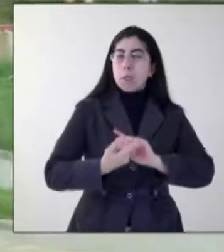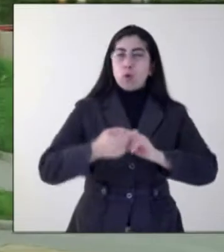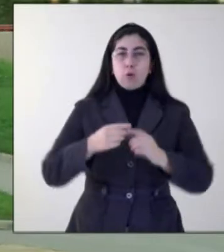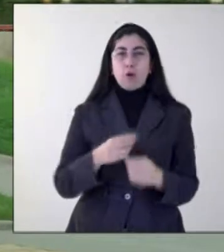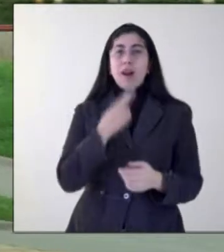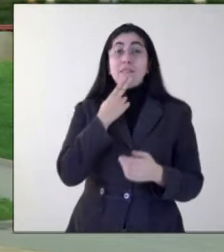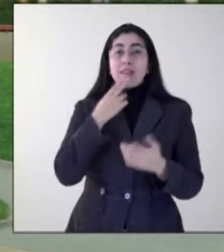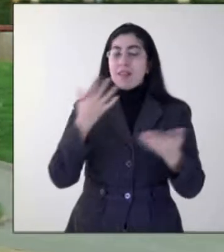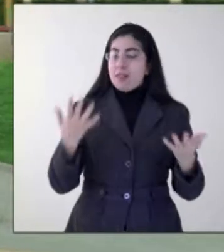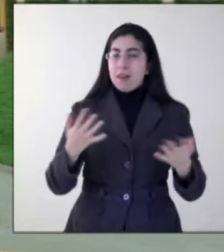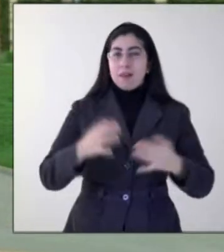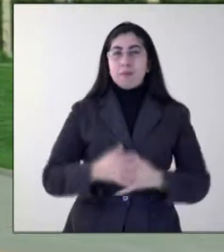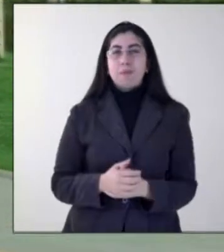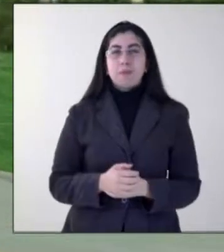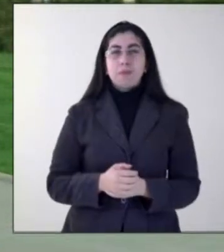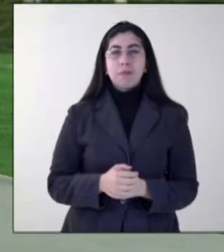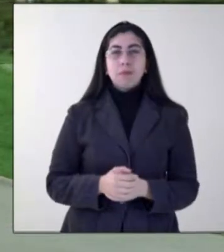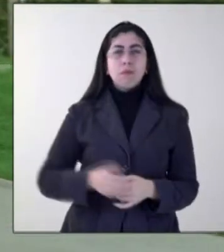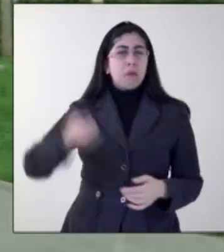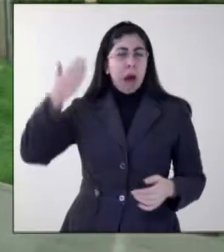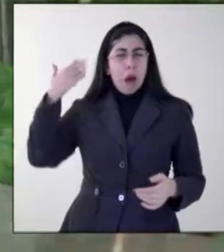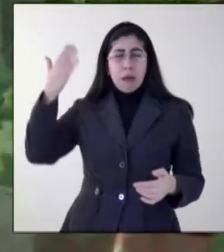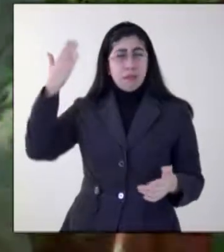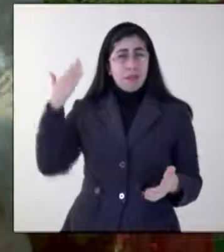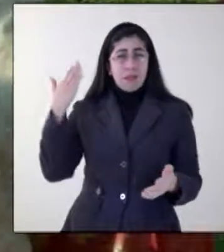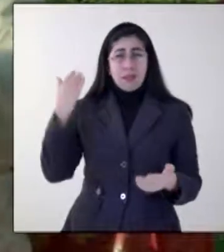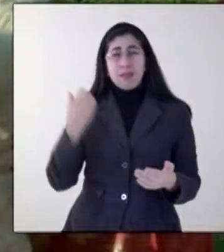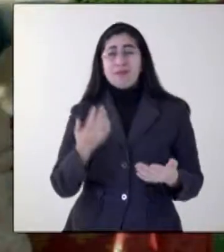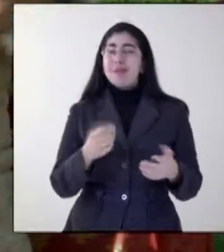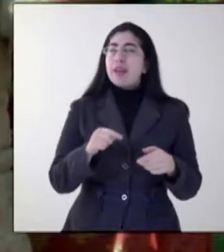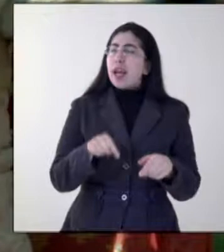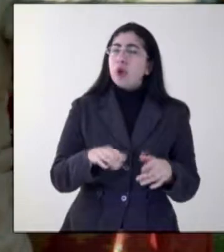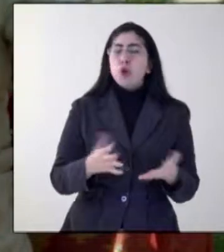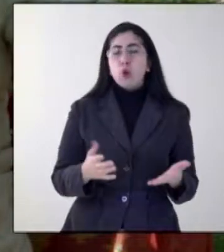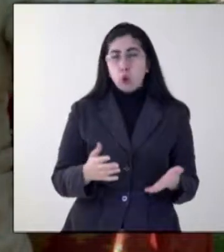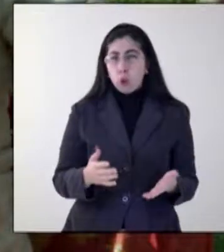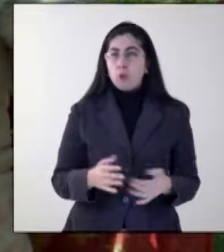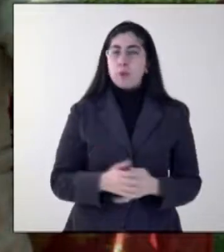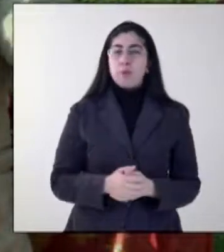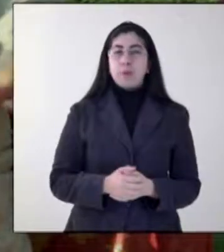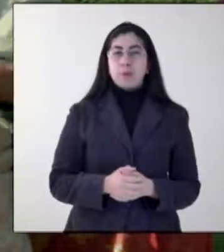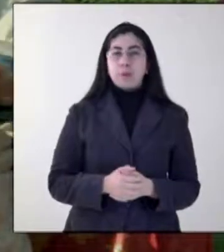completo. Antes era una cosa así,